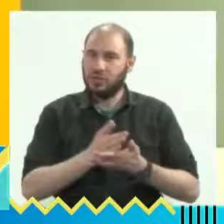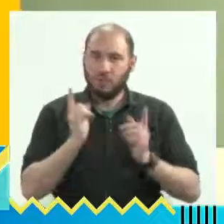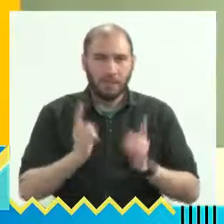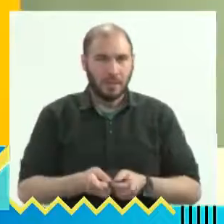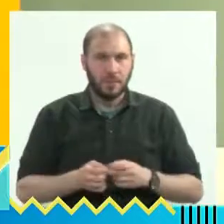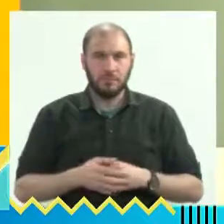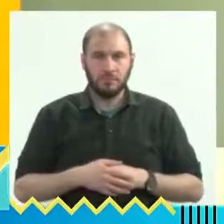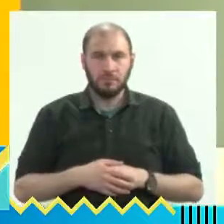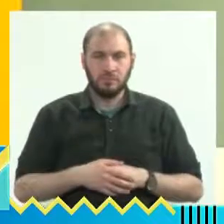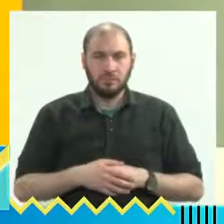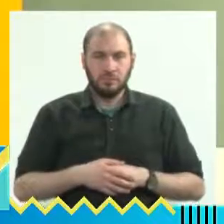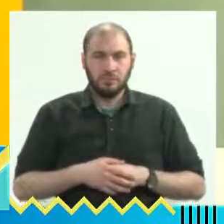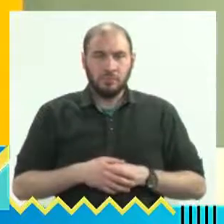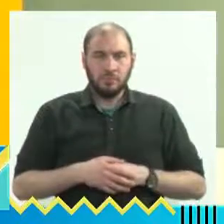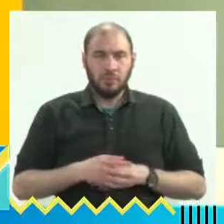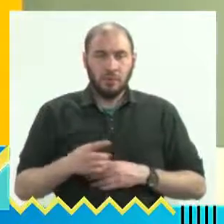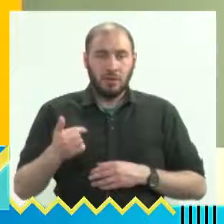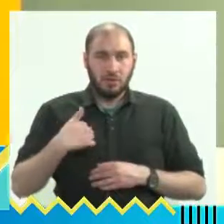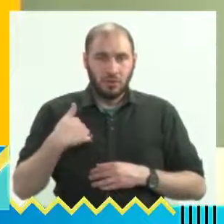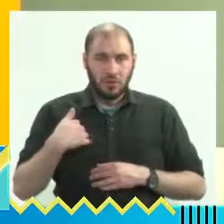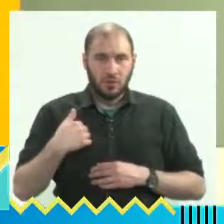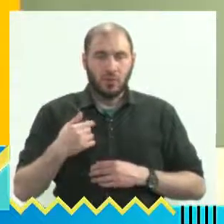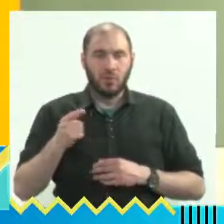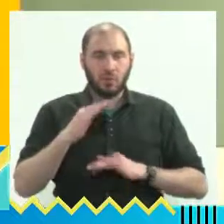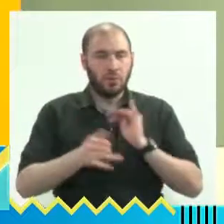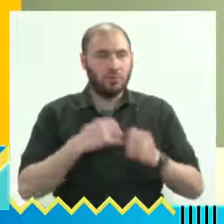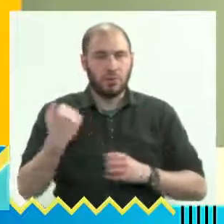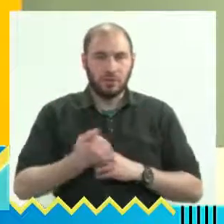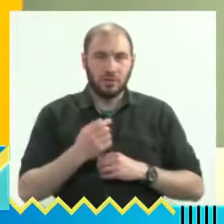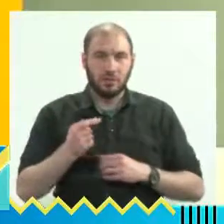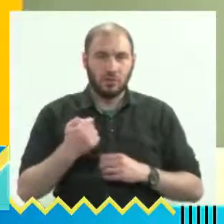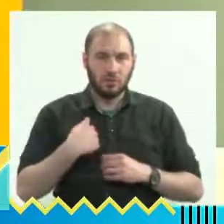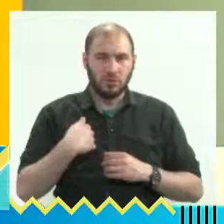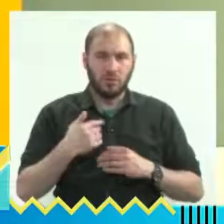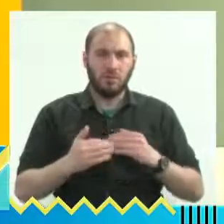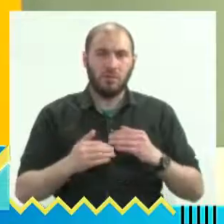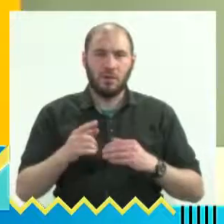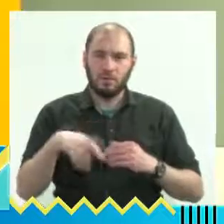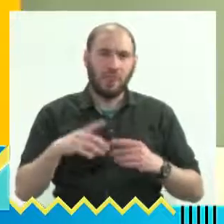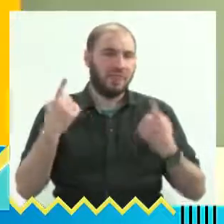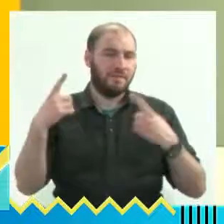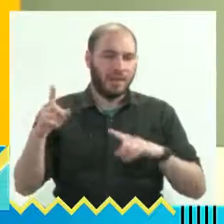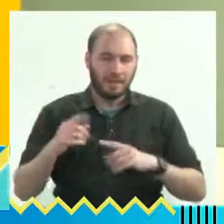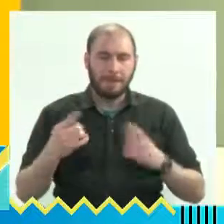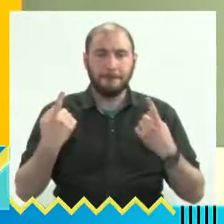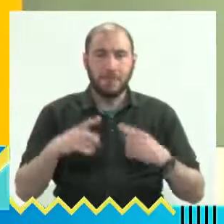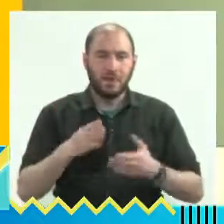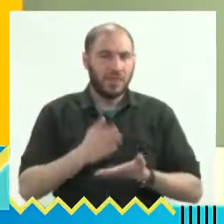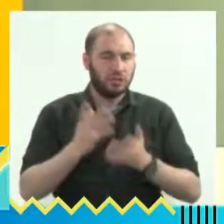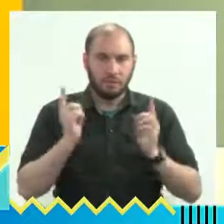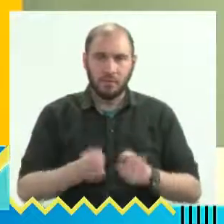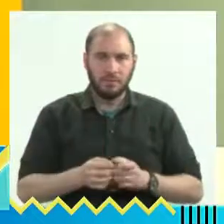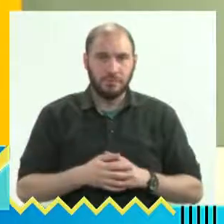derechos. Nosotros, o yo en lo personal, hago hincapié en esto, no somos iguales, somos distintos pero con los mismos